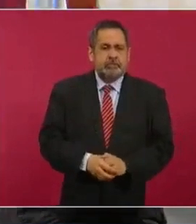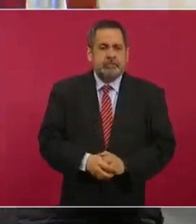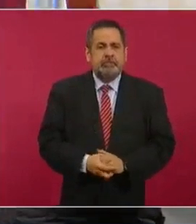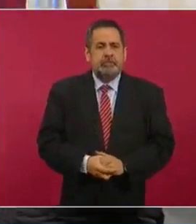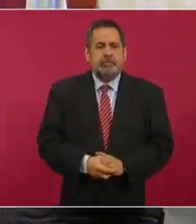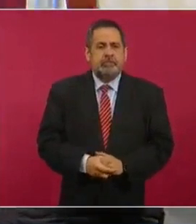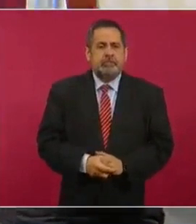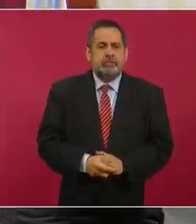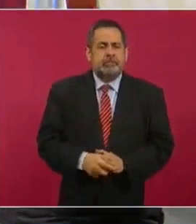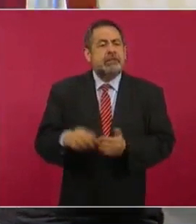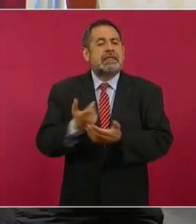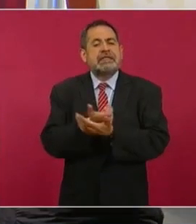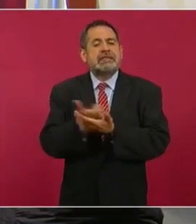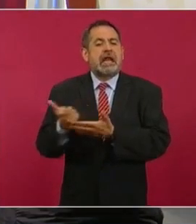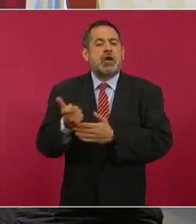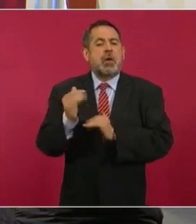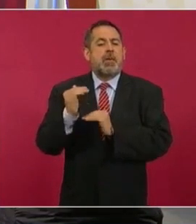de salario mínimo.